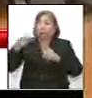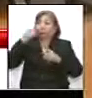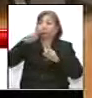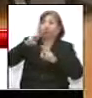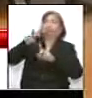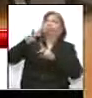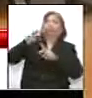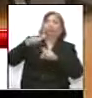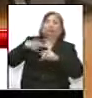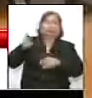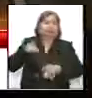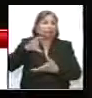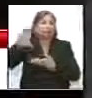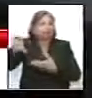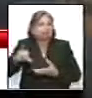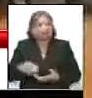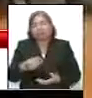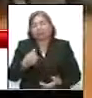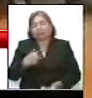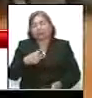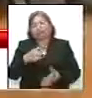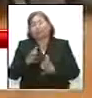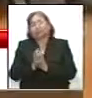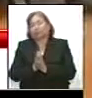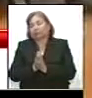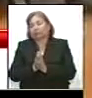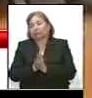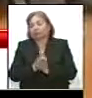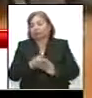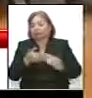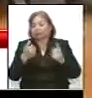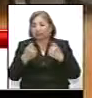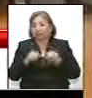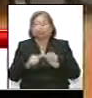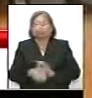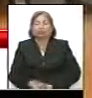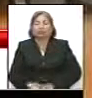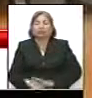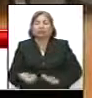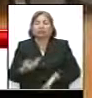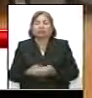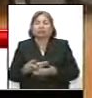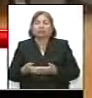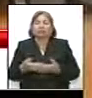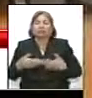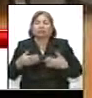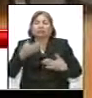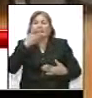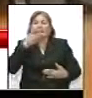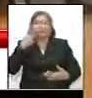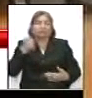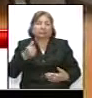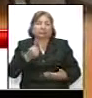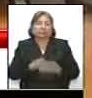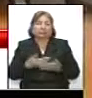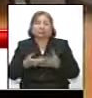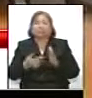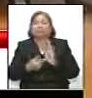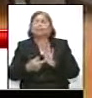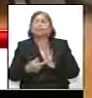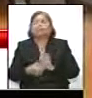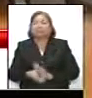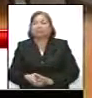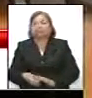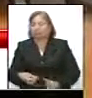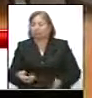situ. Entonces yo les pediría esa posibilidad y creo que esa es la mejor predisposición que podemos hacer para